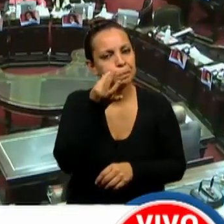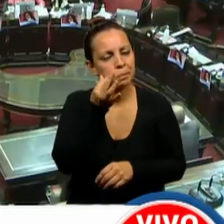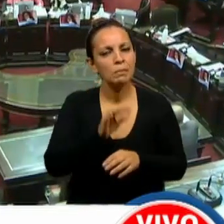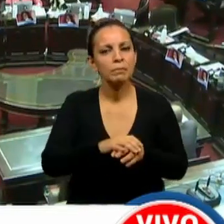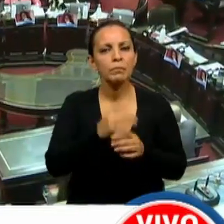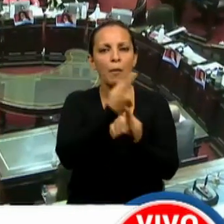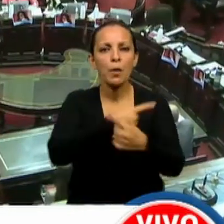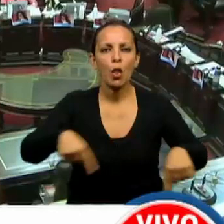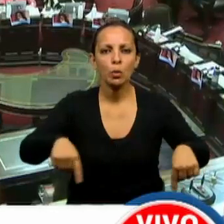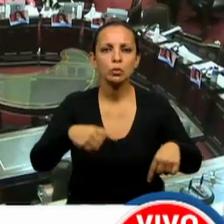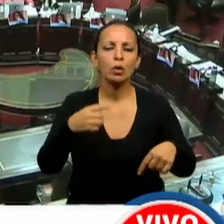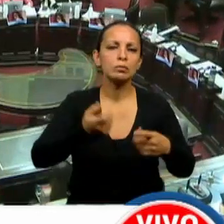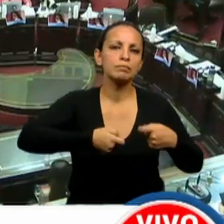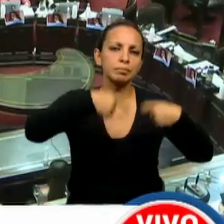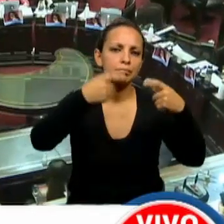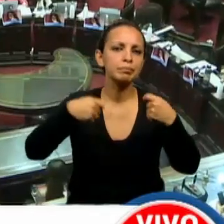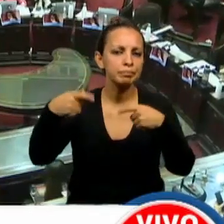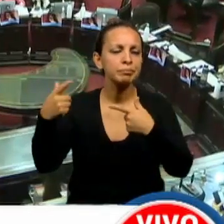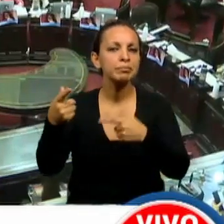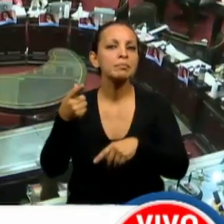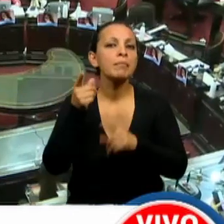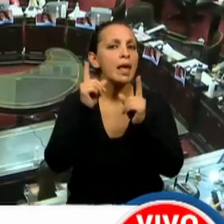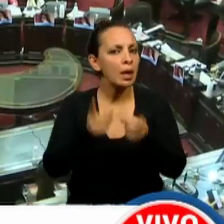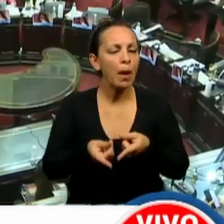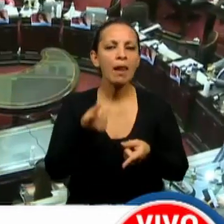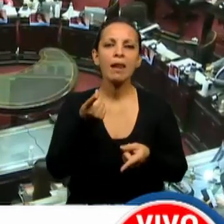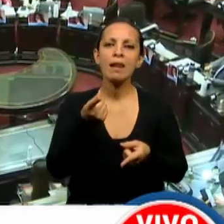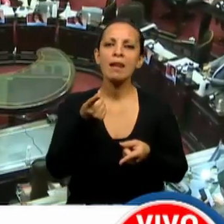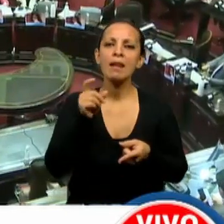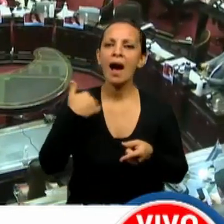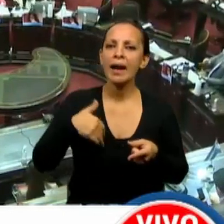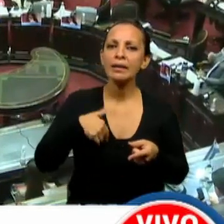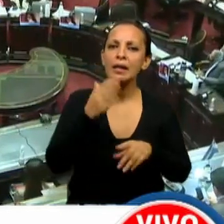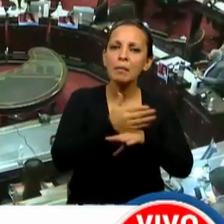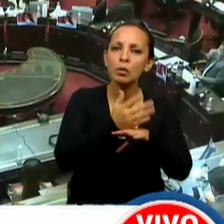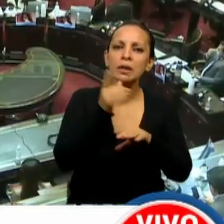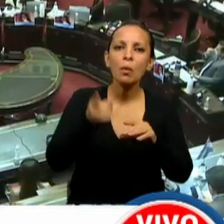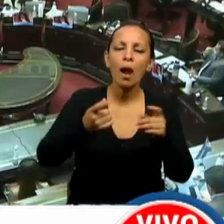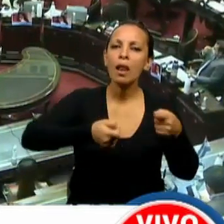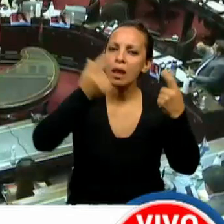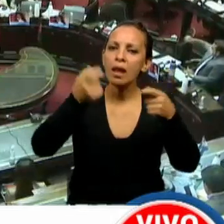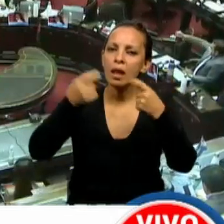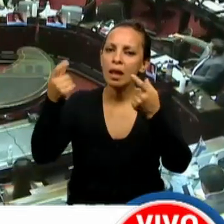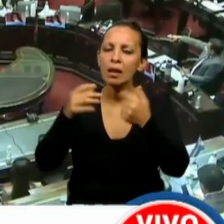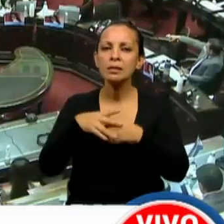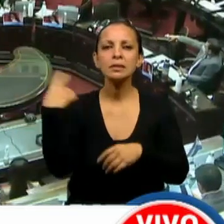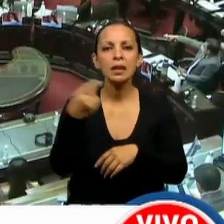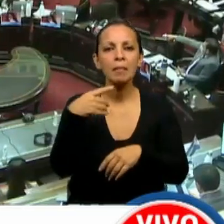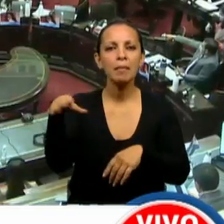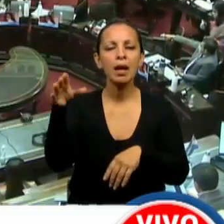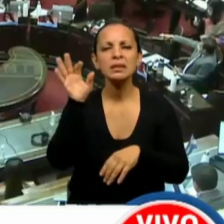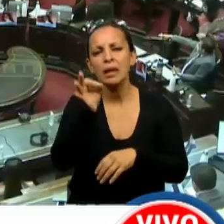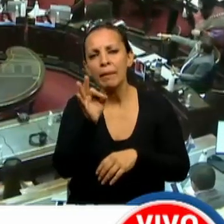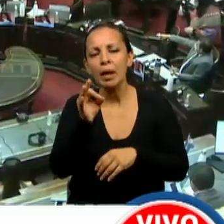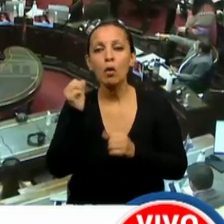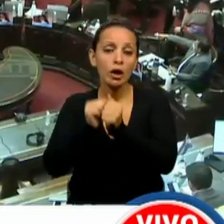insumos primarios o industrializados, pese a que en muchos casos nuestro país los produce. Escuchamos reiteradamente a lo largo de